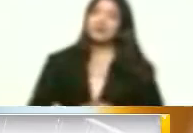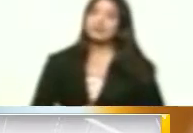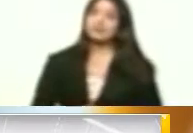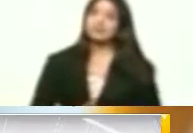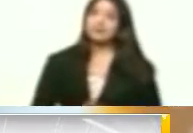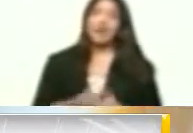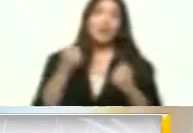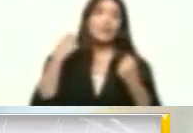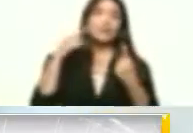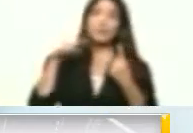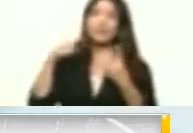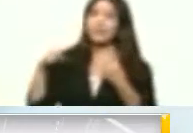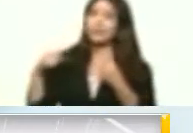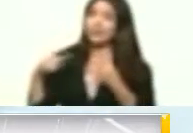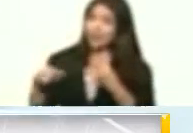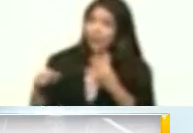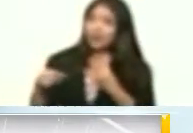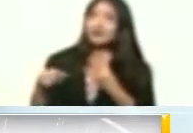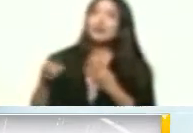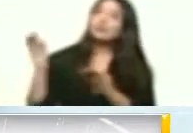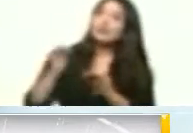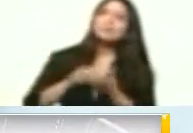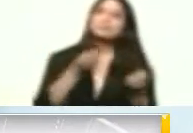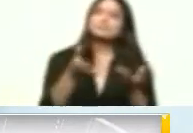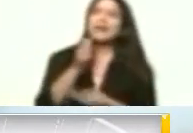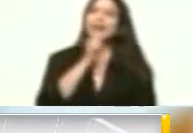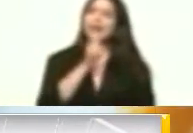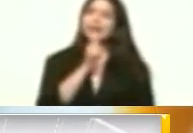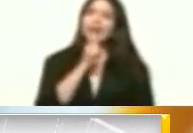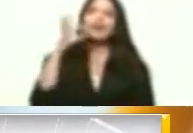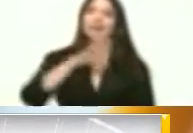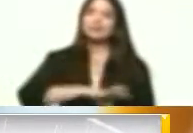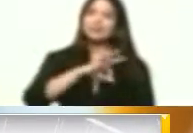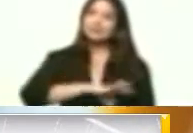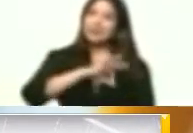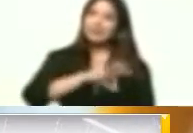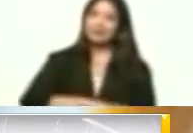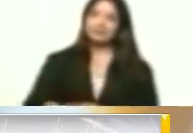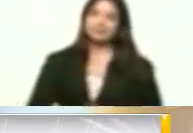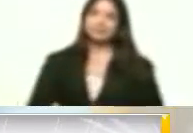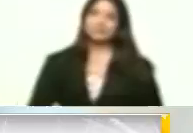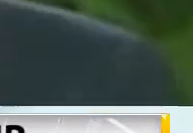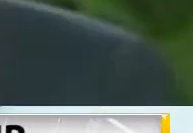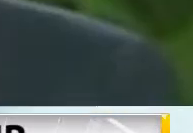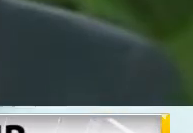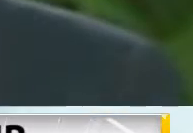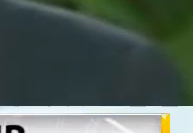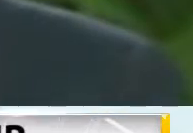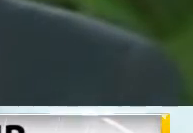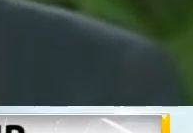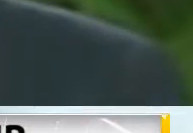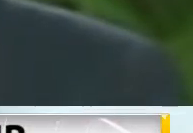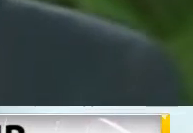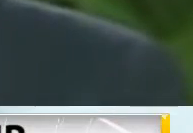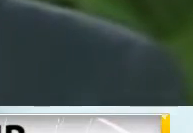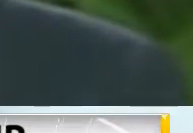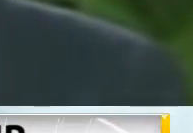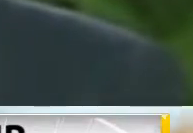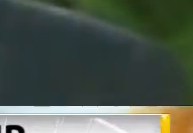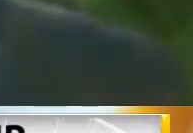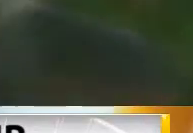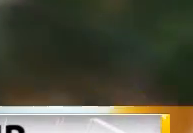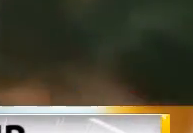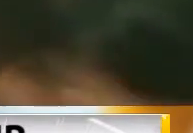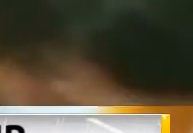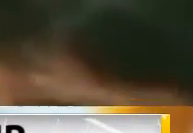sus riquezas, las capte y las invierte ¿en quién? En la sociedad, ¿verdad? Dentro de los lineamientos estratégicos que